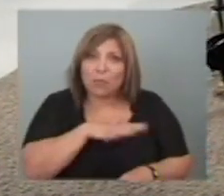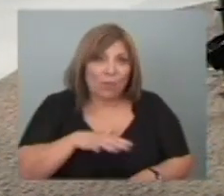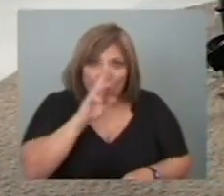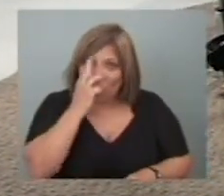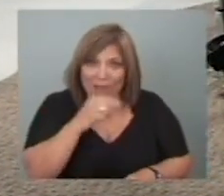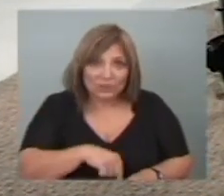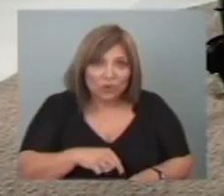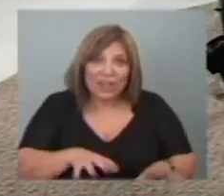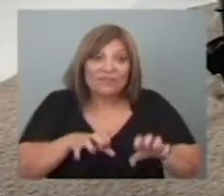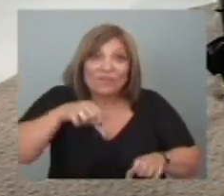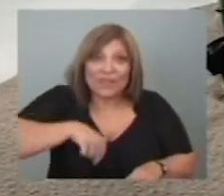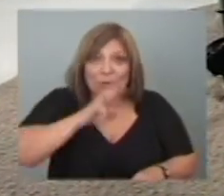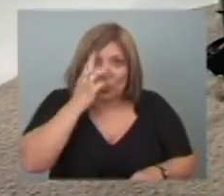eso,